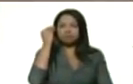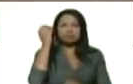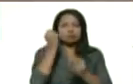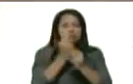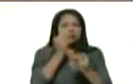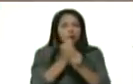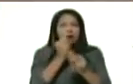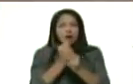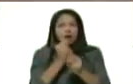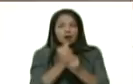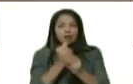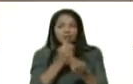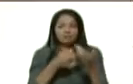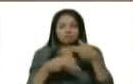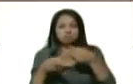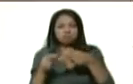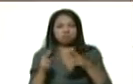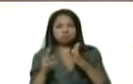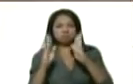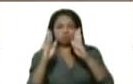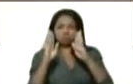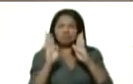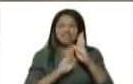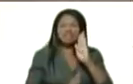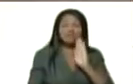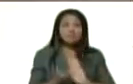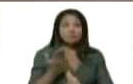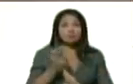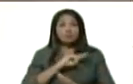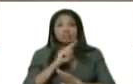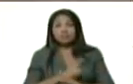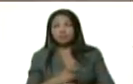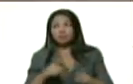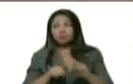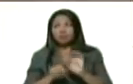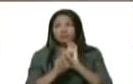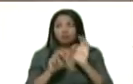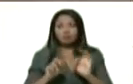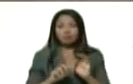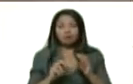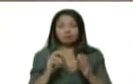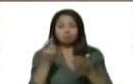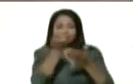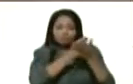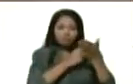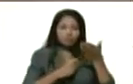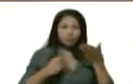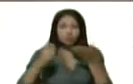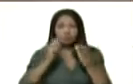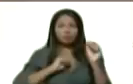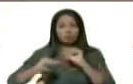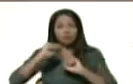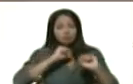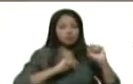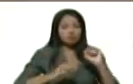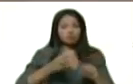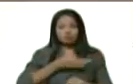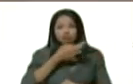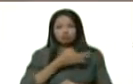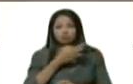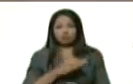trabajando la construcción del poder popular. Muy importante el fortalecimiento del mapa de movimientos